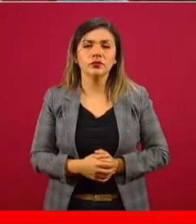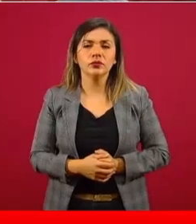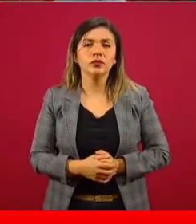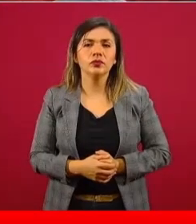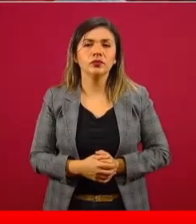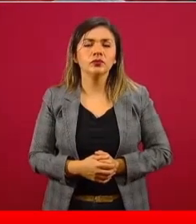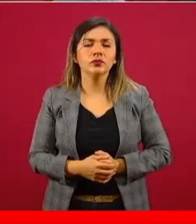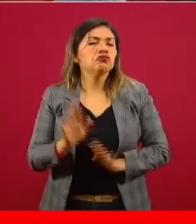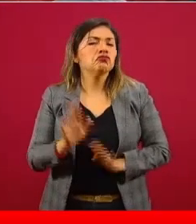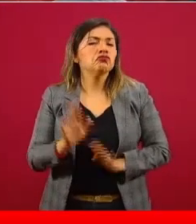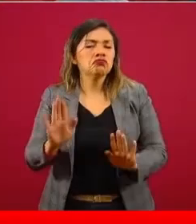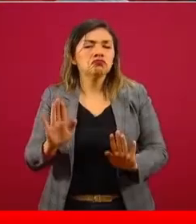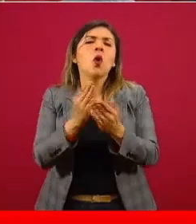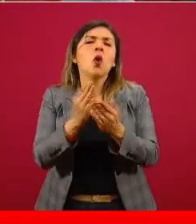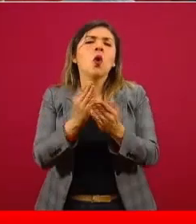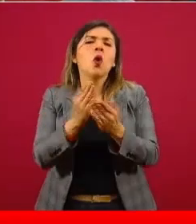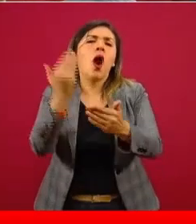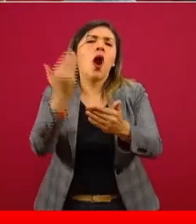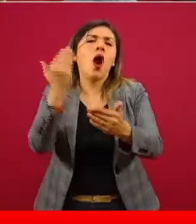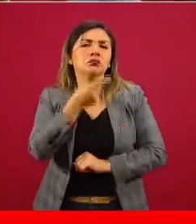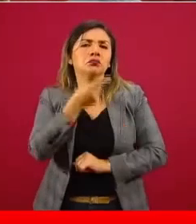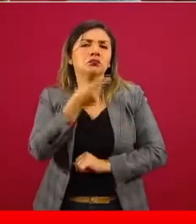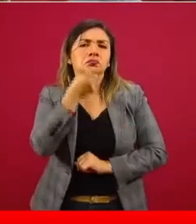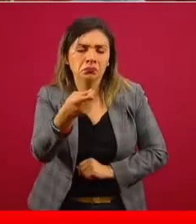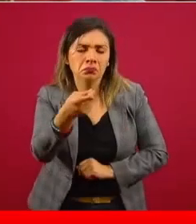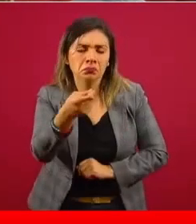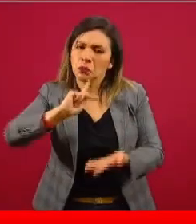diría lo que ya he sostenido,